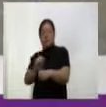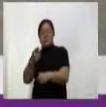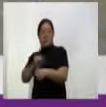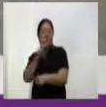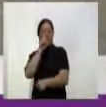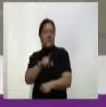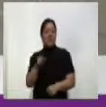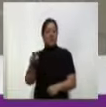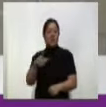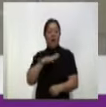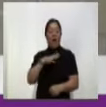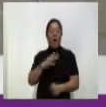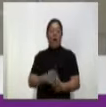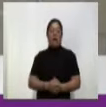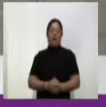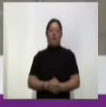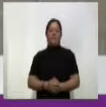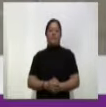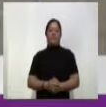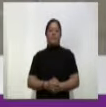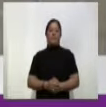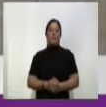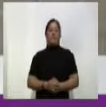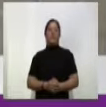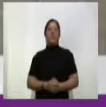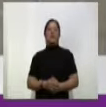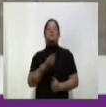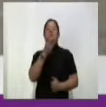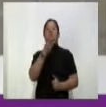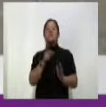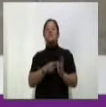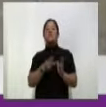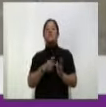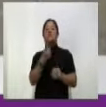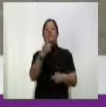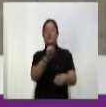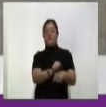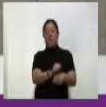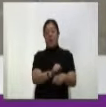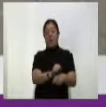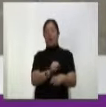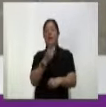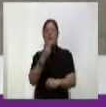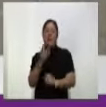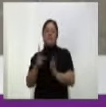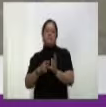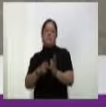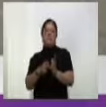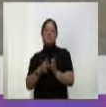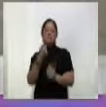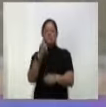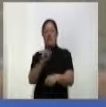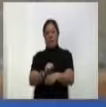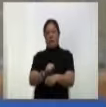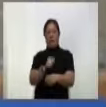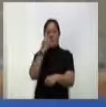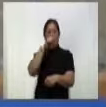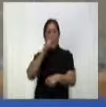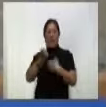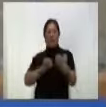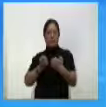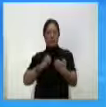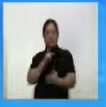pueden realizar 1 o 2 veces, hasta 3 veces a lo mejor una semana, para que sea benéfico para todos